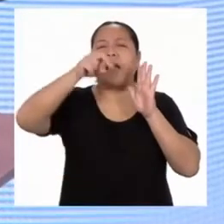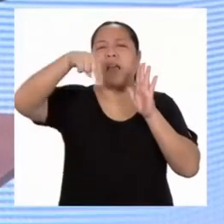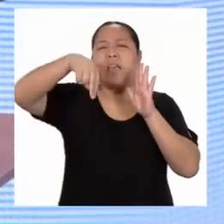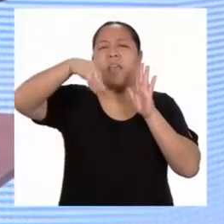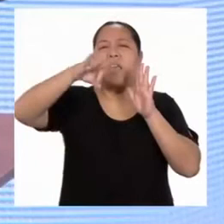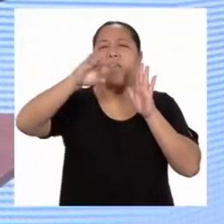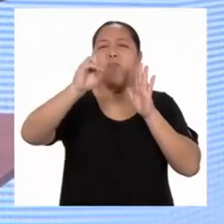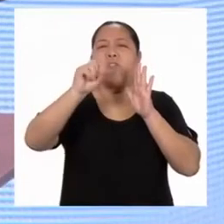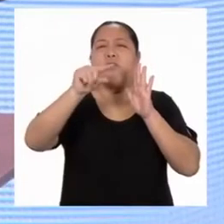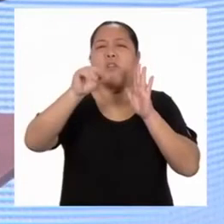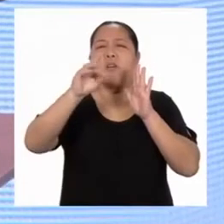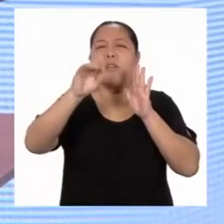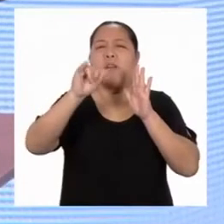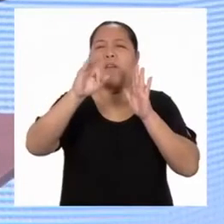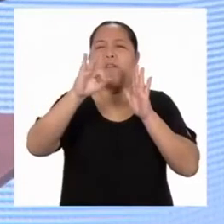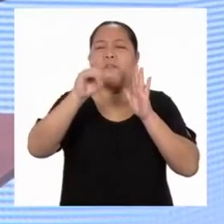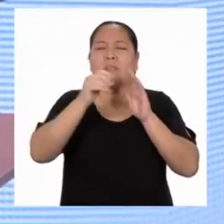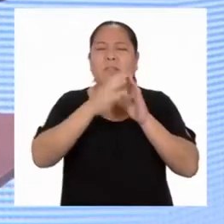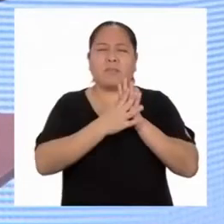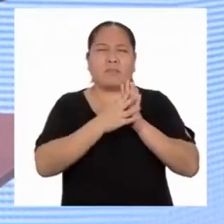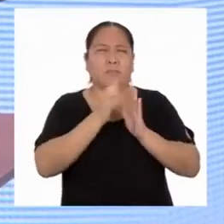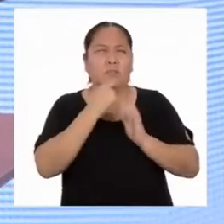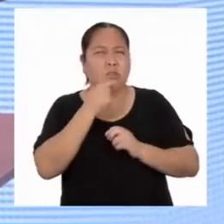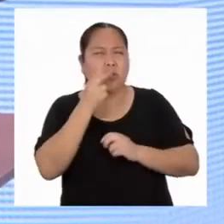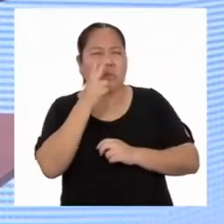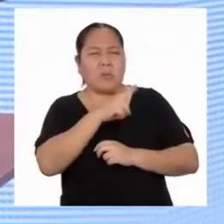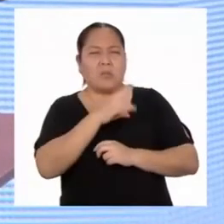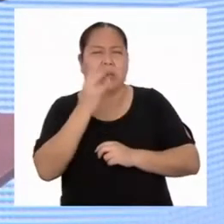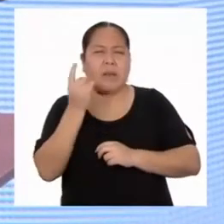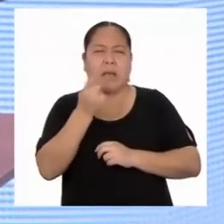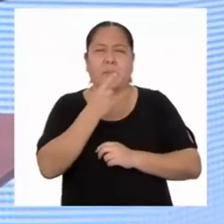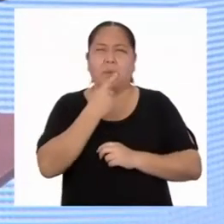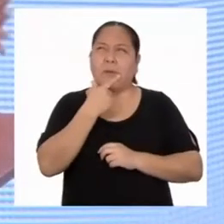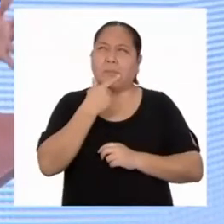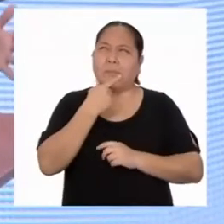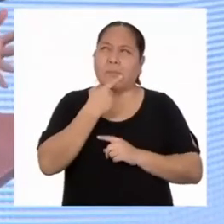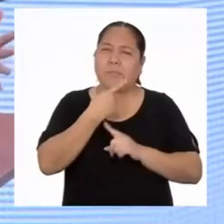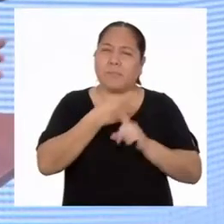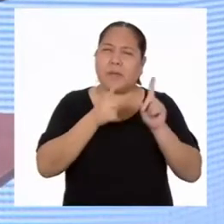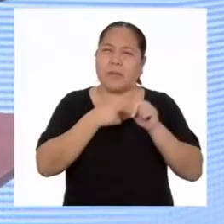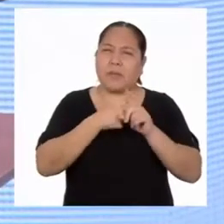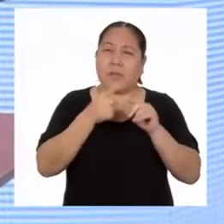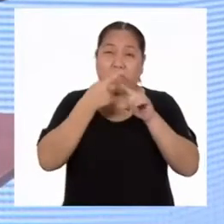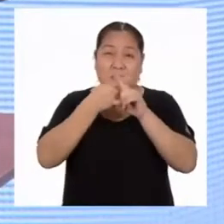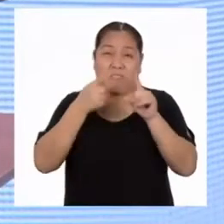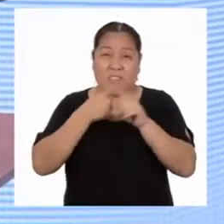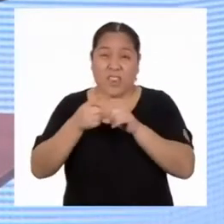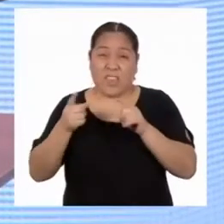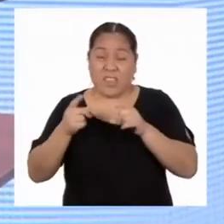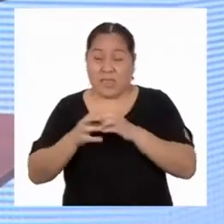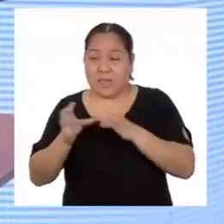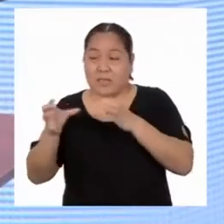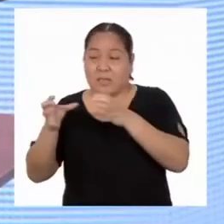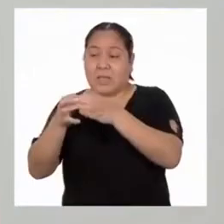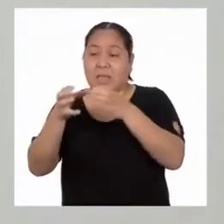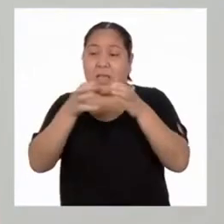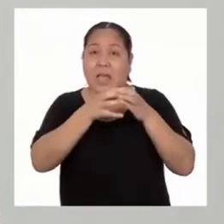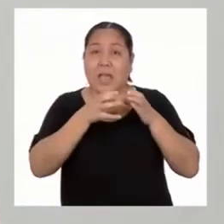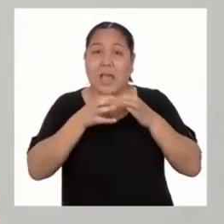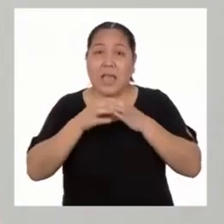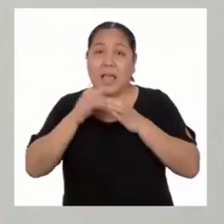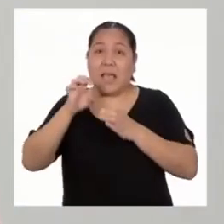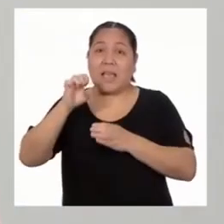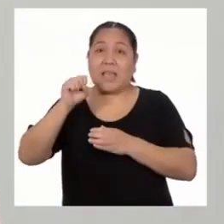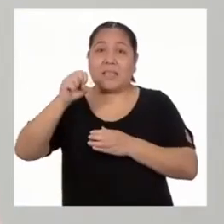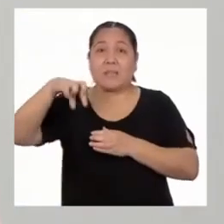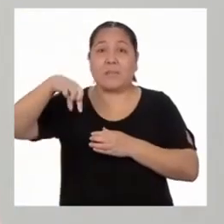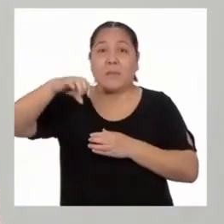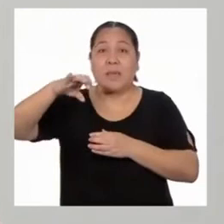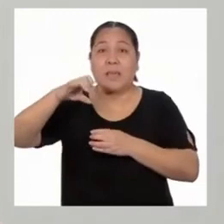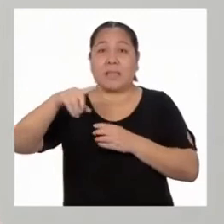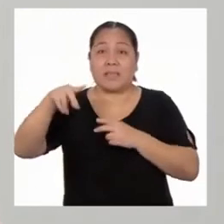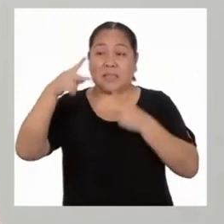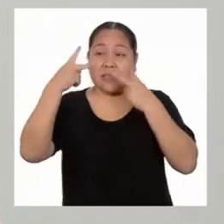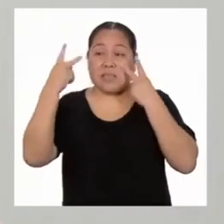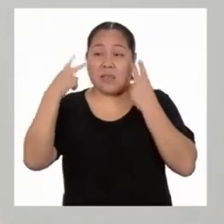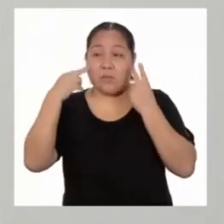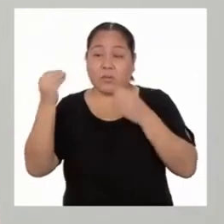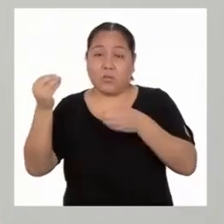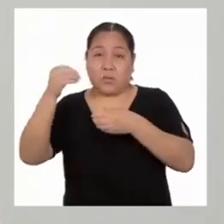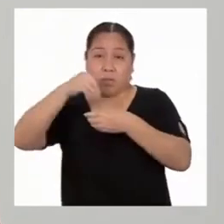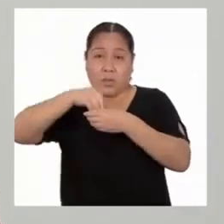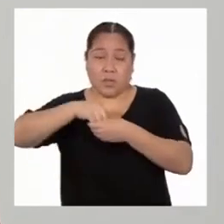le eché un vistazo, pero creo que la infografía trata sobre las diversas especies que existen en la Amazonía. Tienes buen ojo,